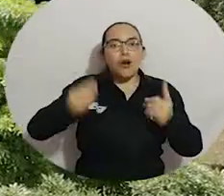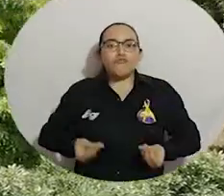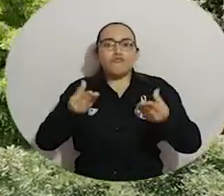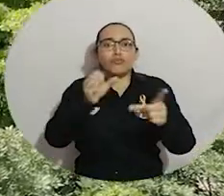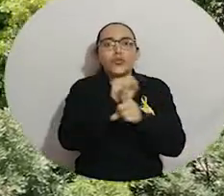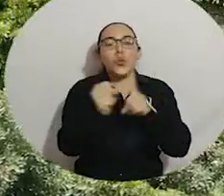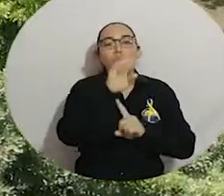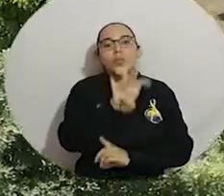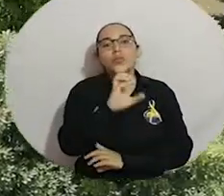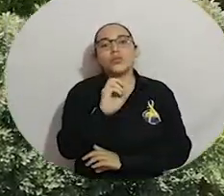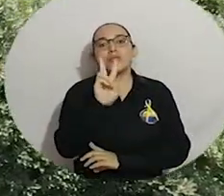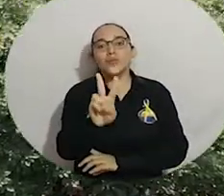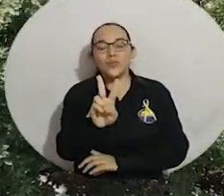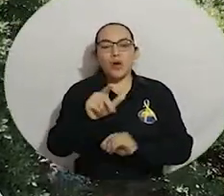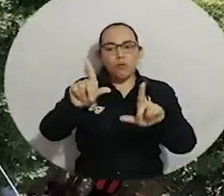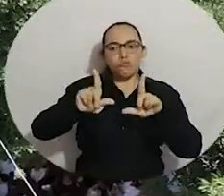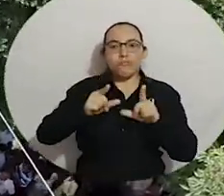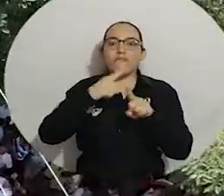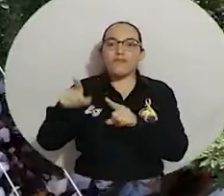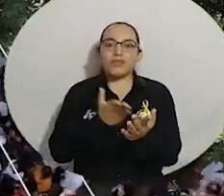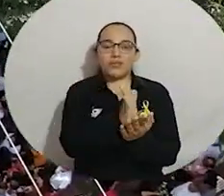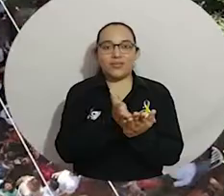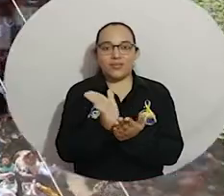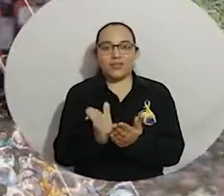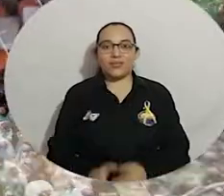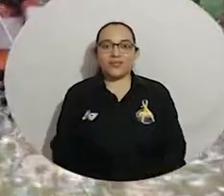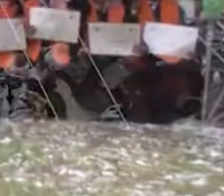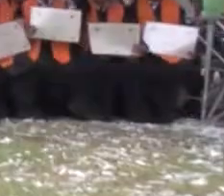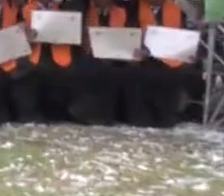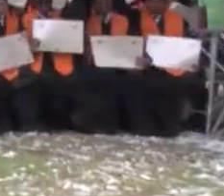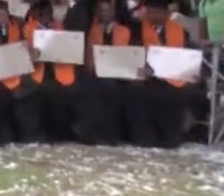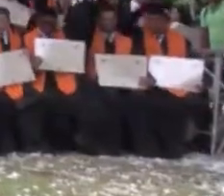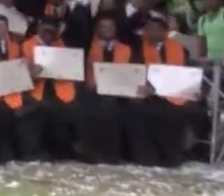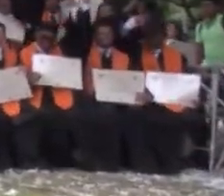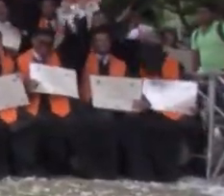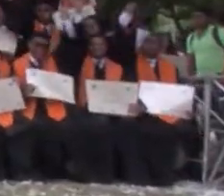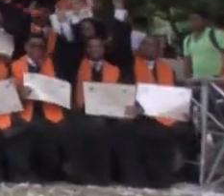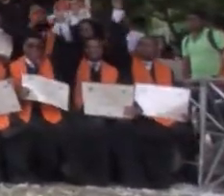Unimagdalena entregó a la sociedad 902 profesionales de distintas áreas del saber.